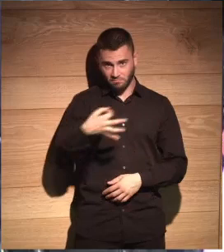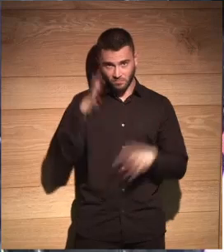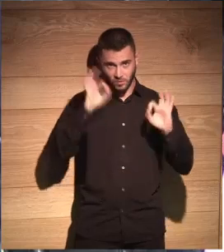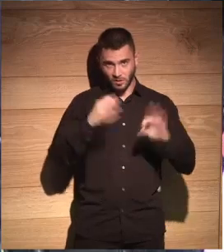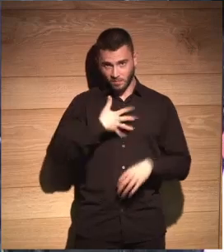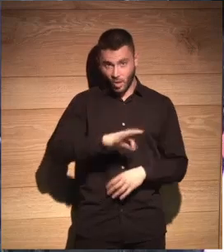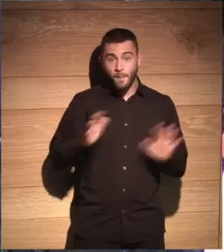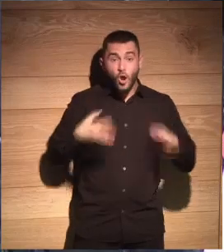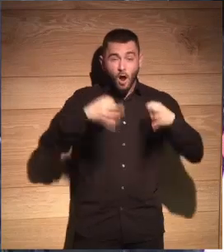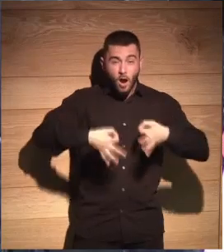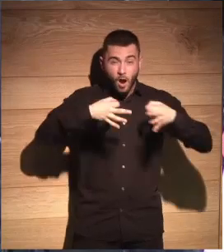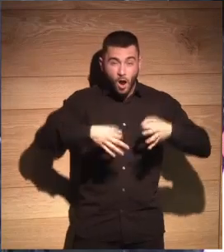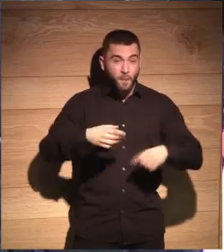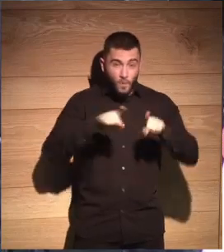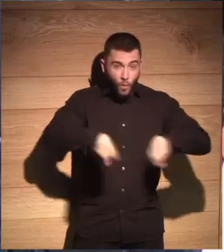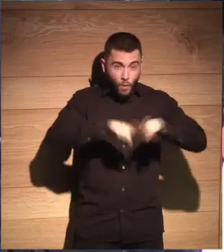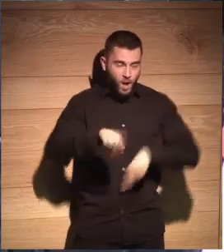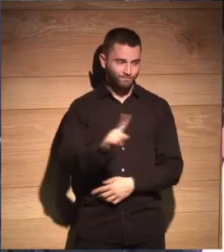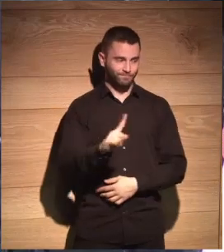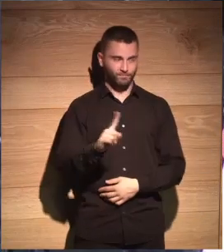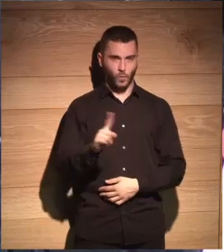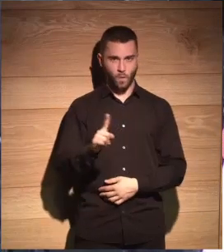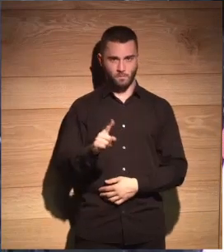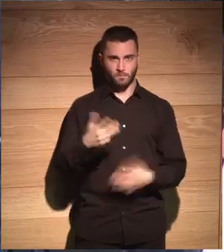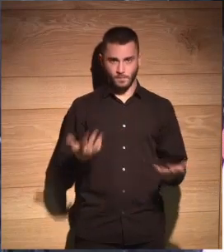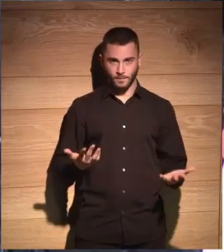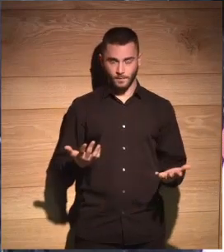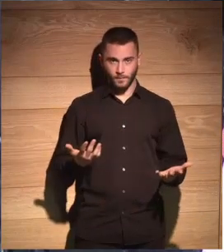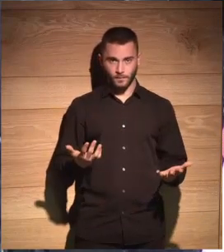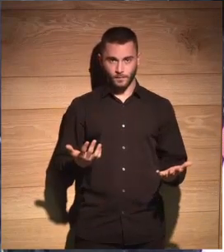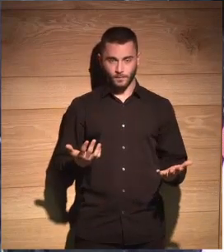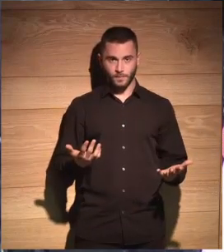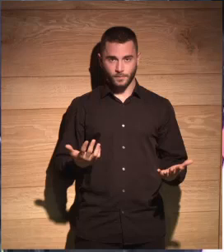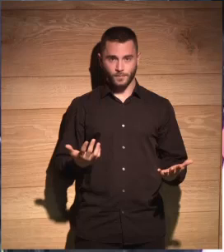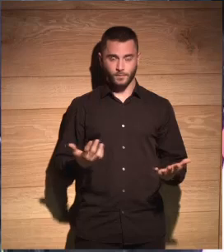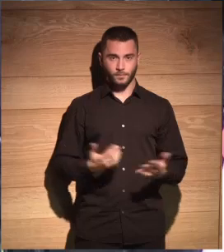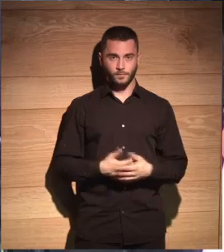eso no siempre se da. Entonces, el decir, bueno, vamos hacia